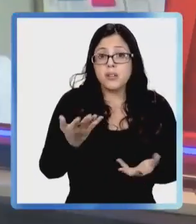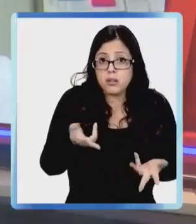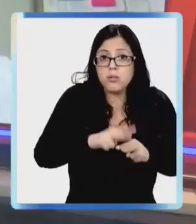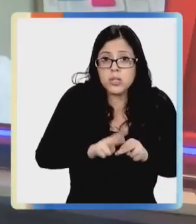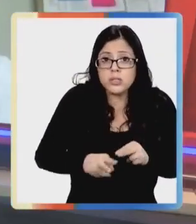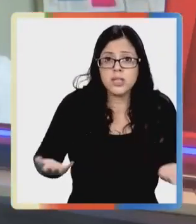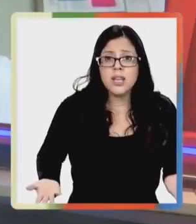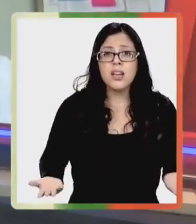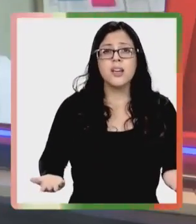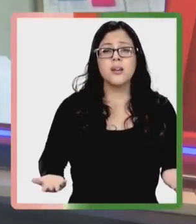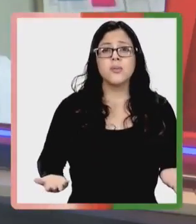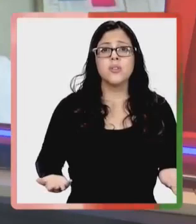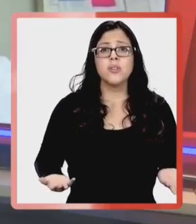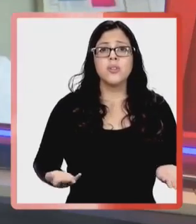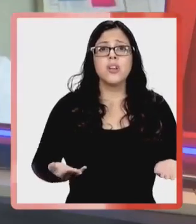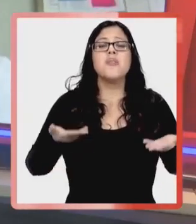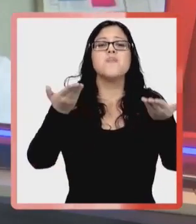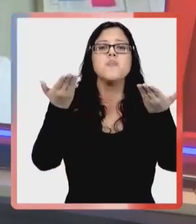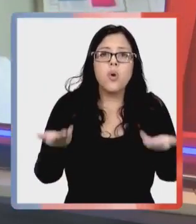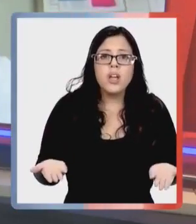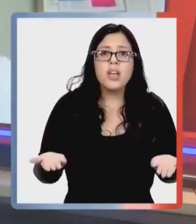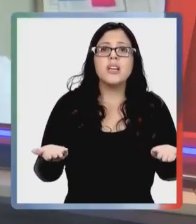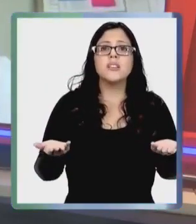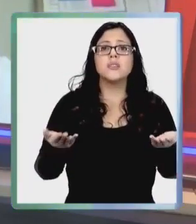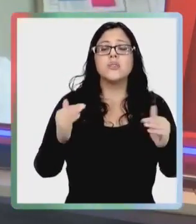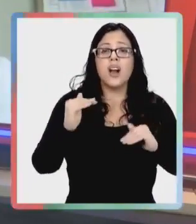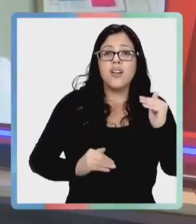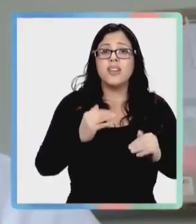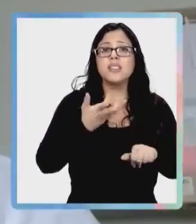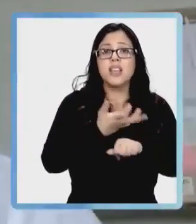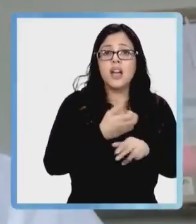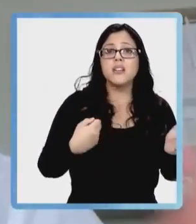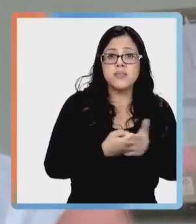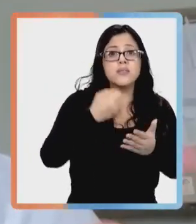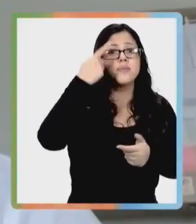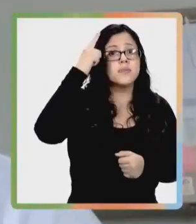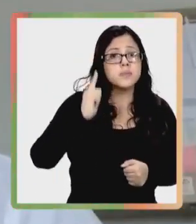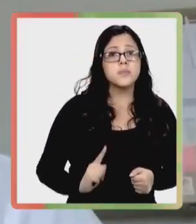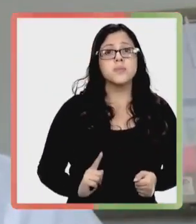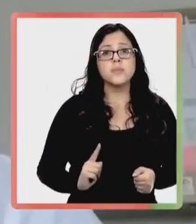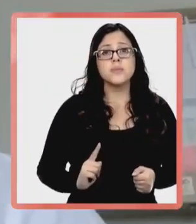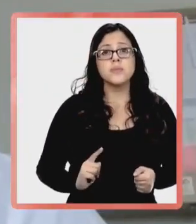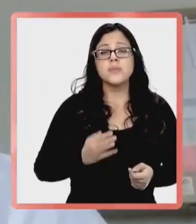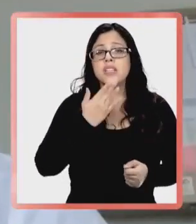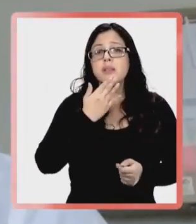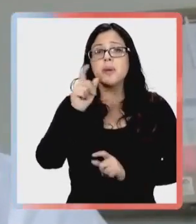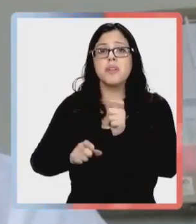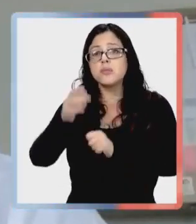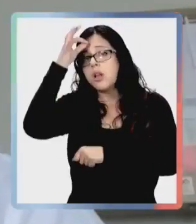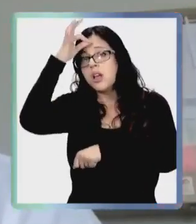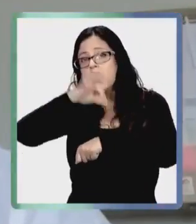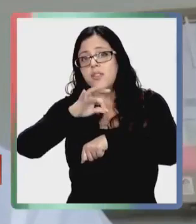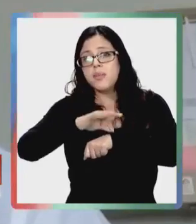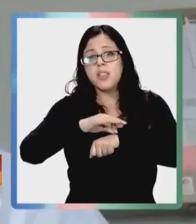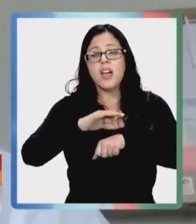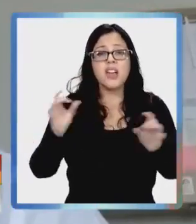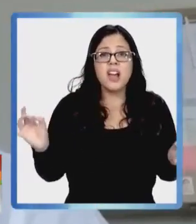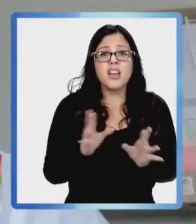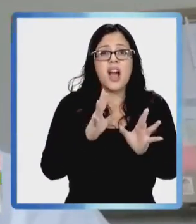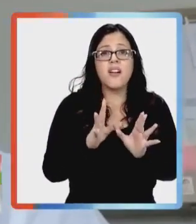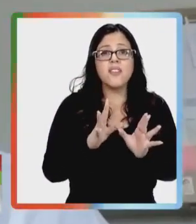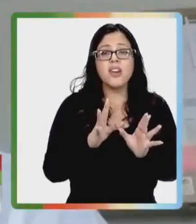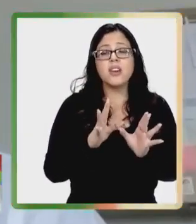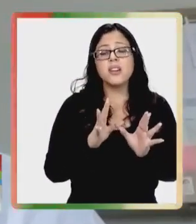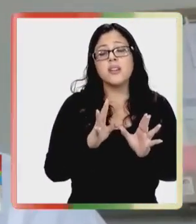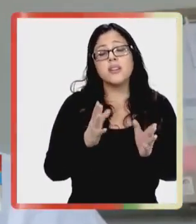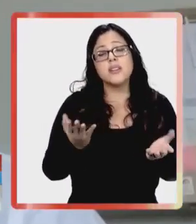las hacemos. El pueblo en general no las cumple y por eso tenemos accidentes por un lado el 18 de septiembre y tenemos enfermos graves todos los inviernos.